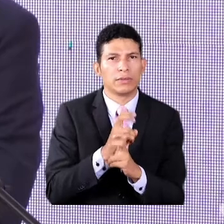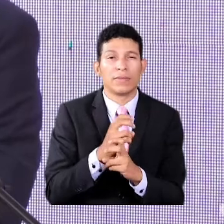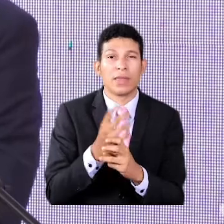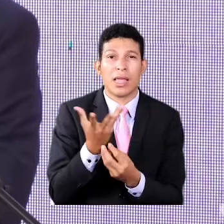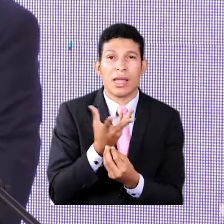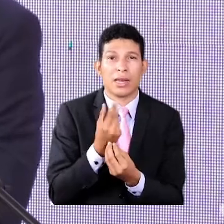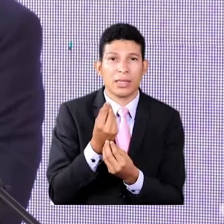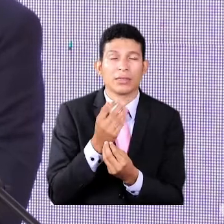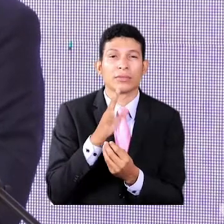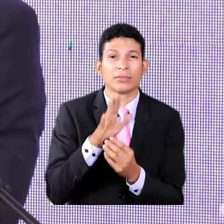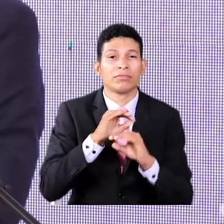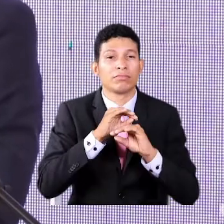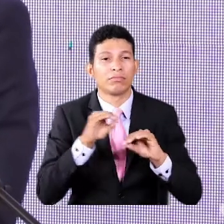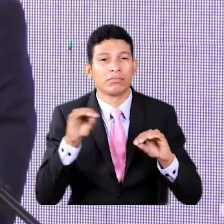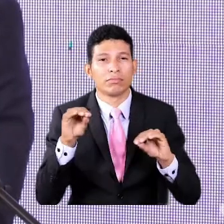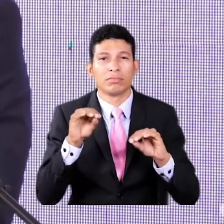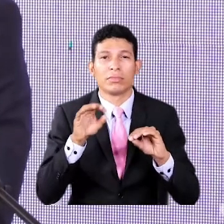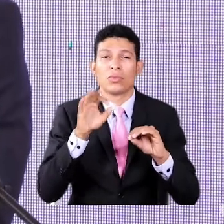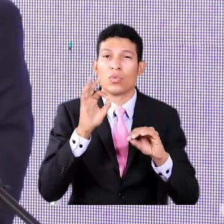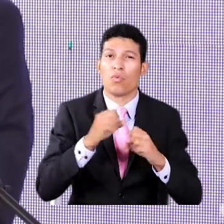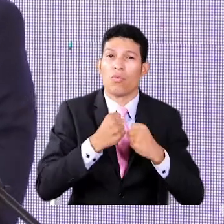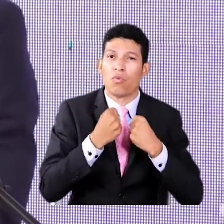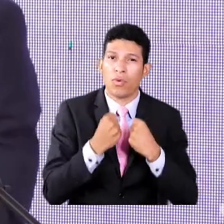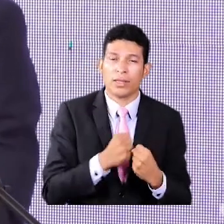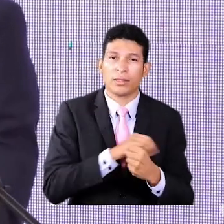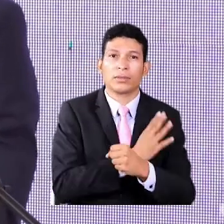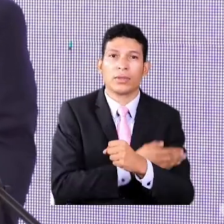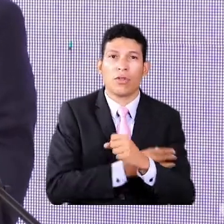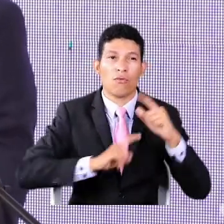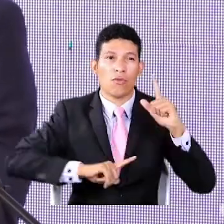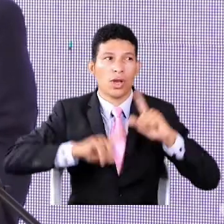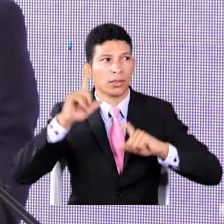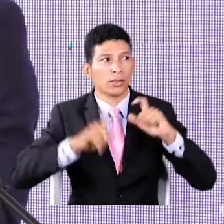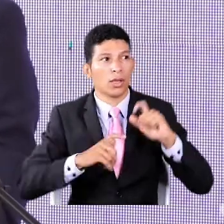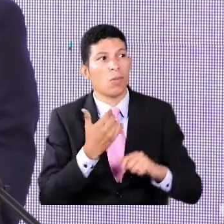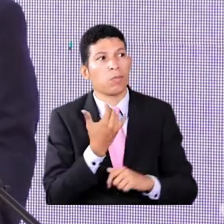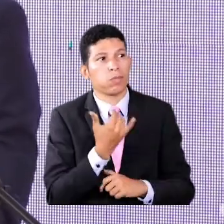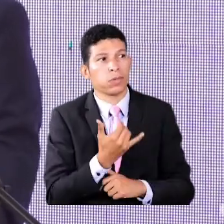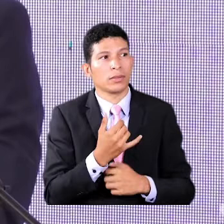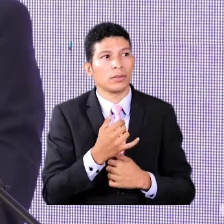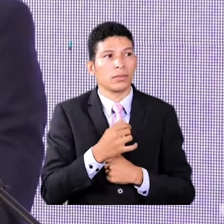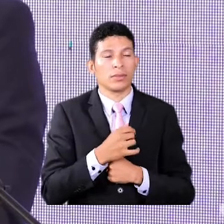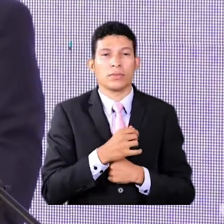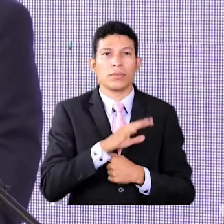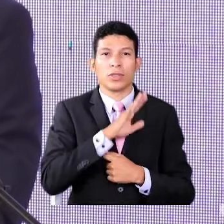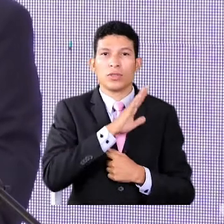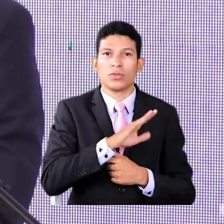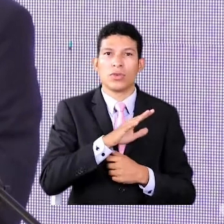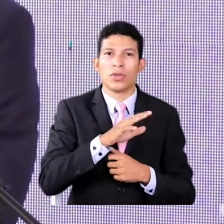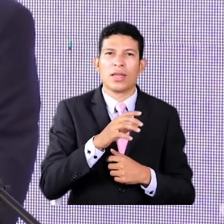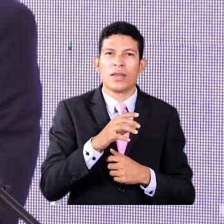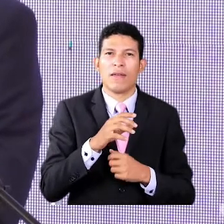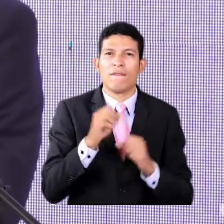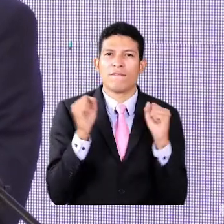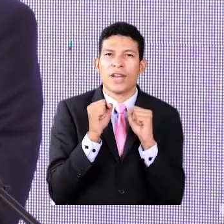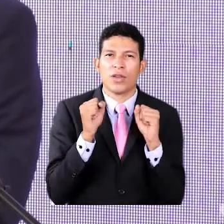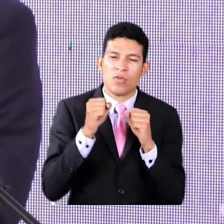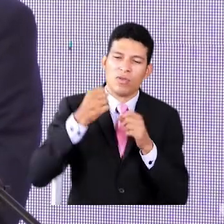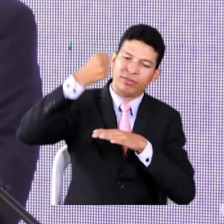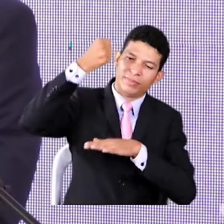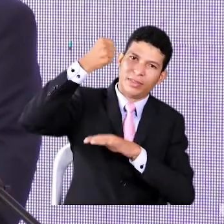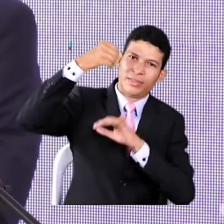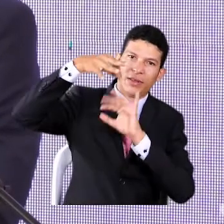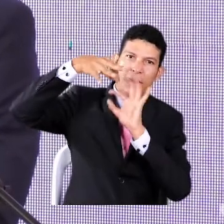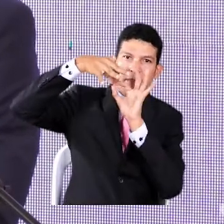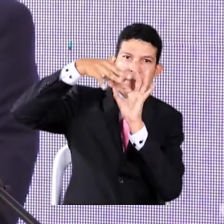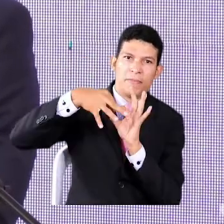el mensaje están tan fuertes como estas fotos que están colgando en bloques de hielo pero de todas maneras